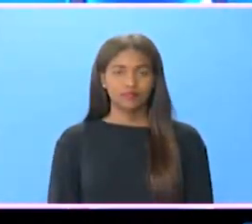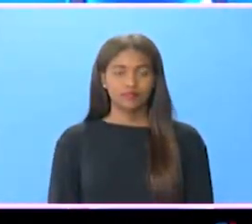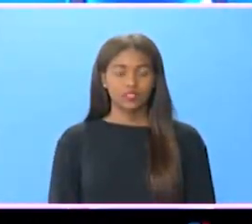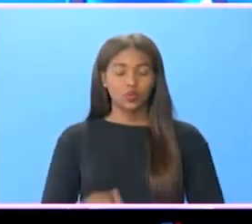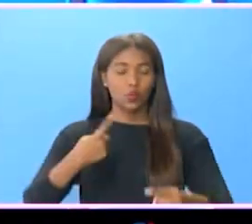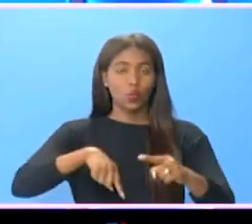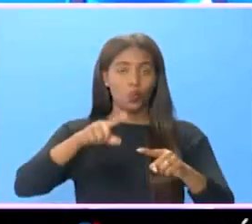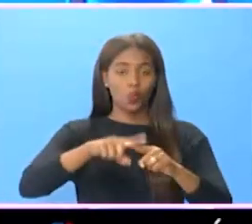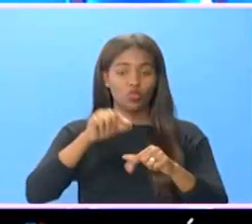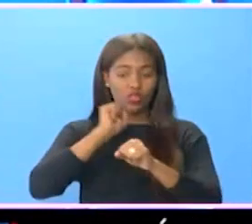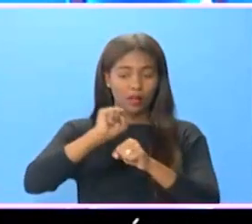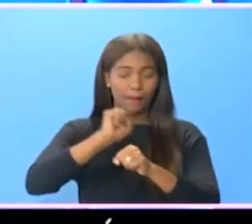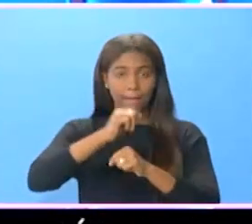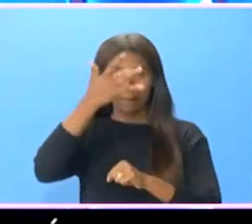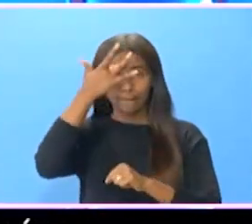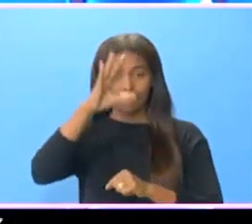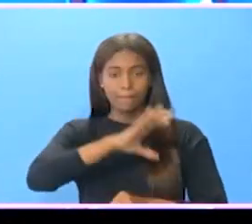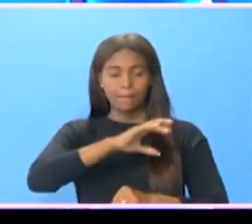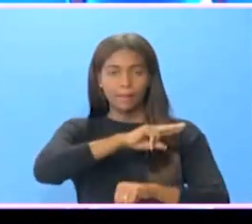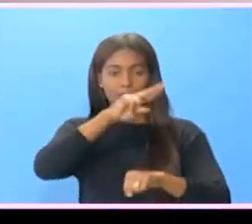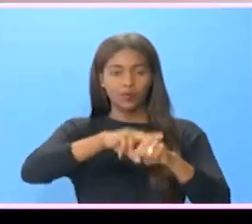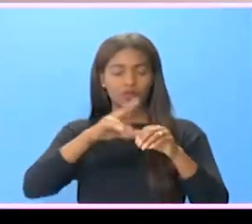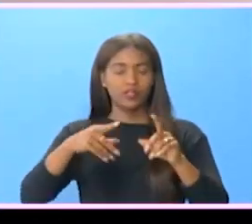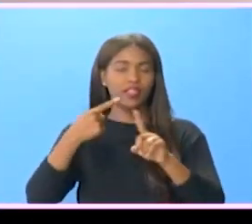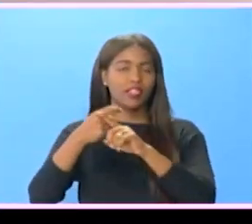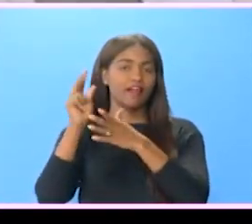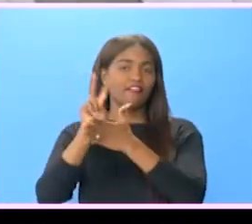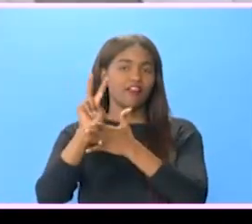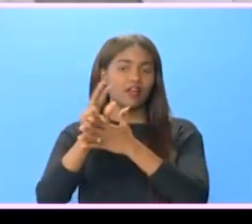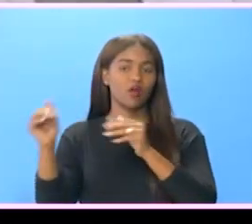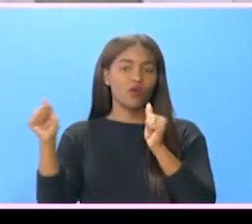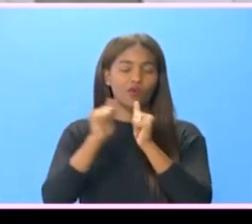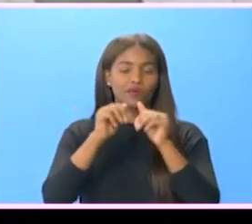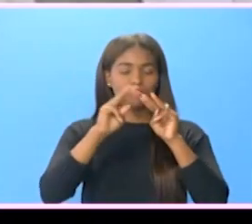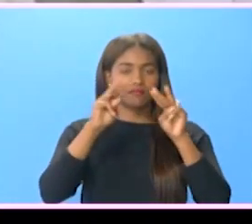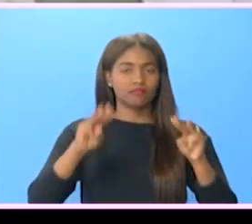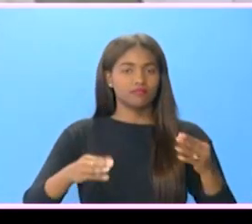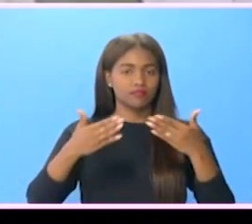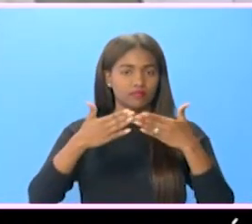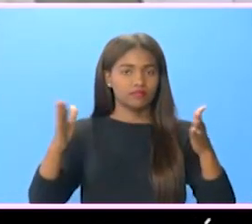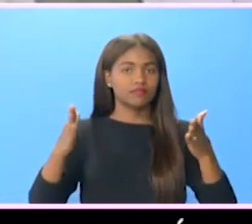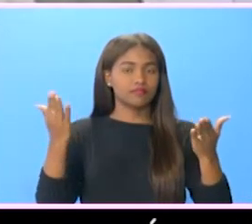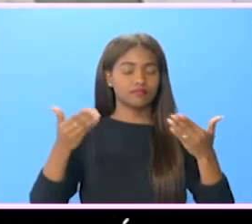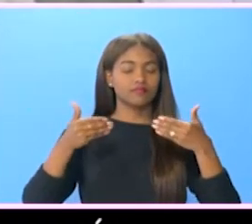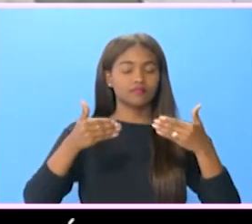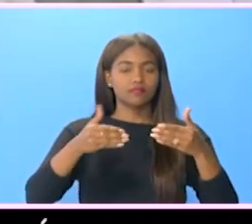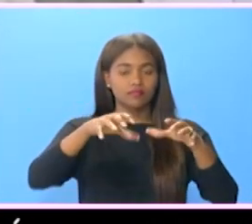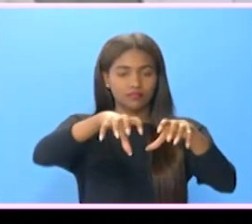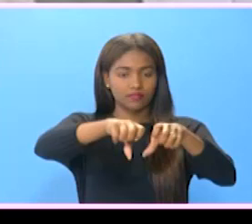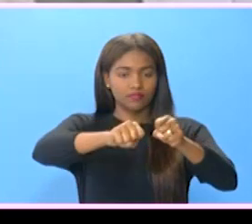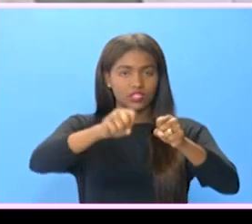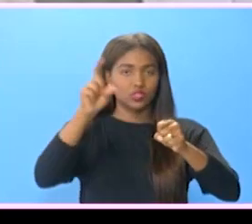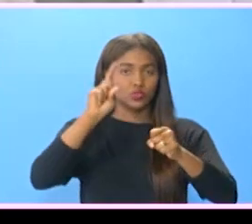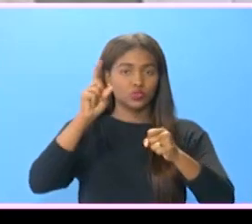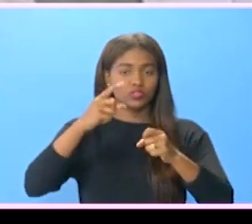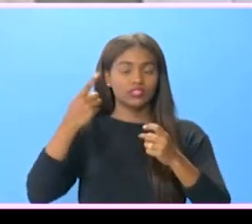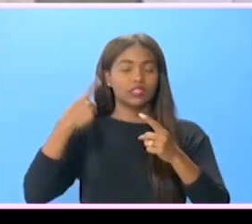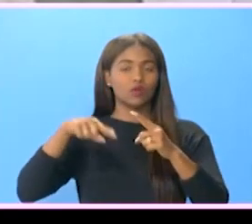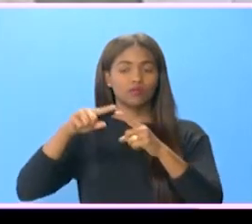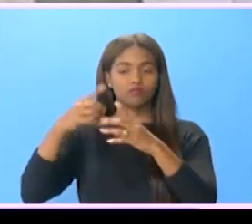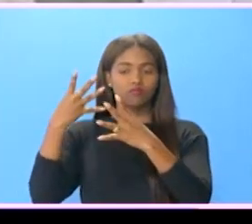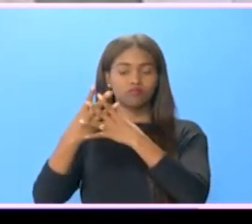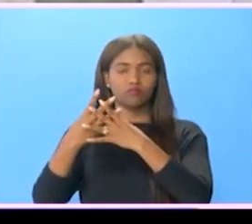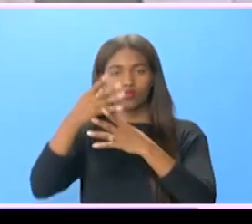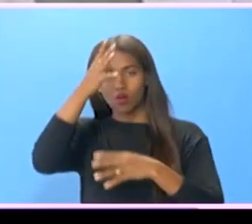tras labores de inteligencia, la Policía Nacional de La Vega, en compañía del Ministerio Público, realizaron un allanamiento donde resultó detenido